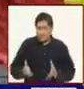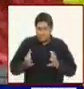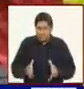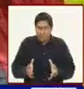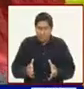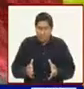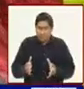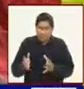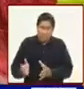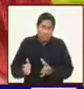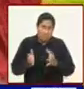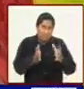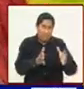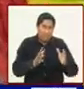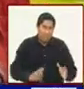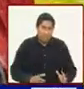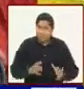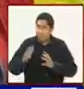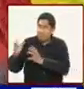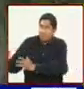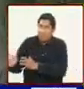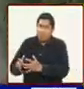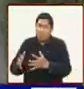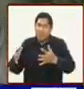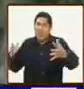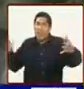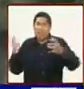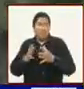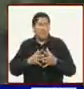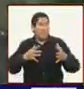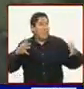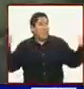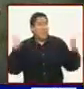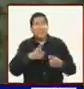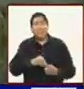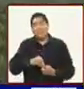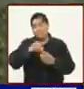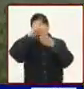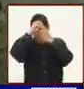y las fui trasladando, y a cada una les di un lugar especial.